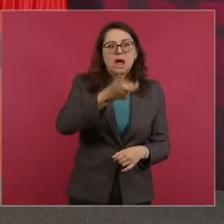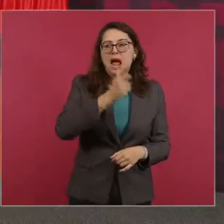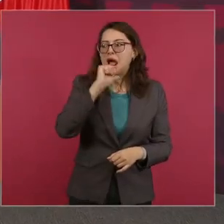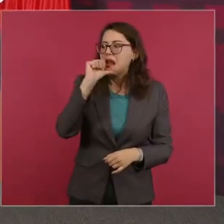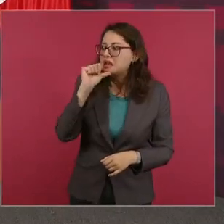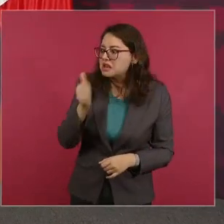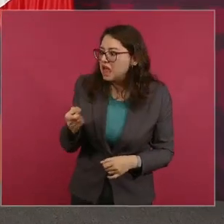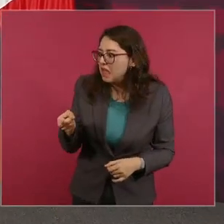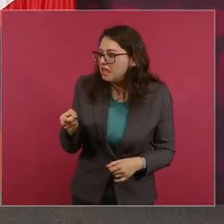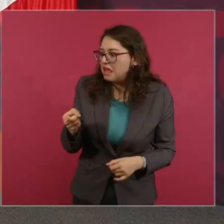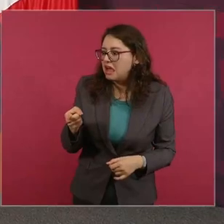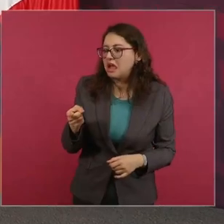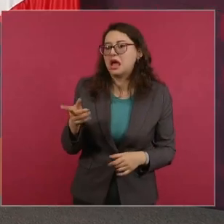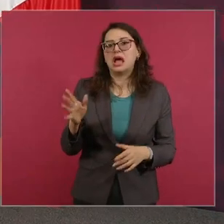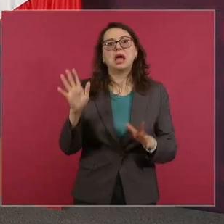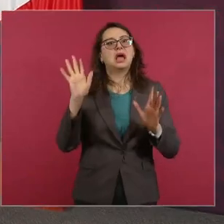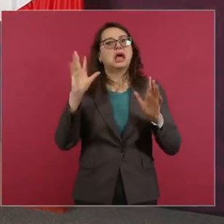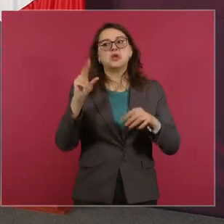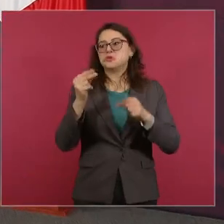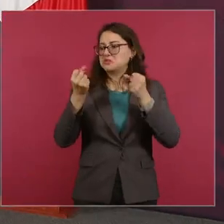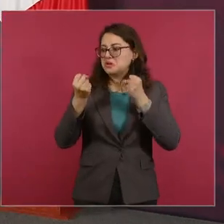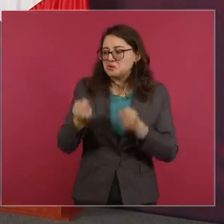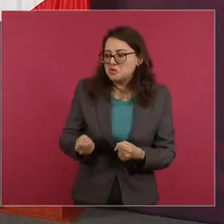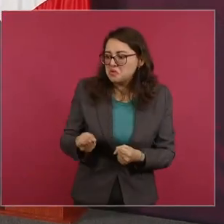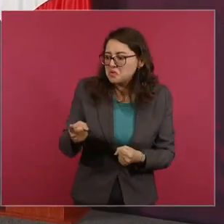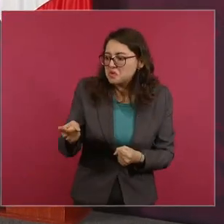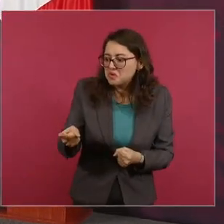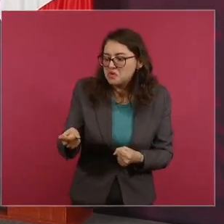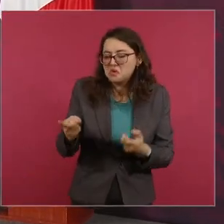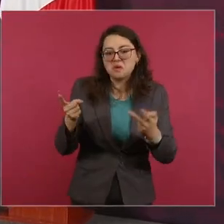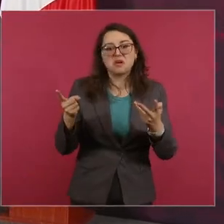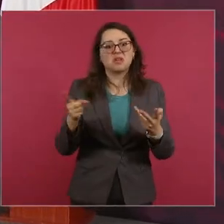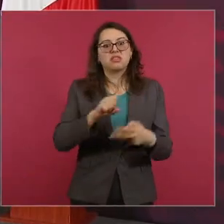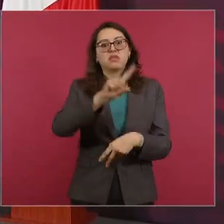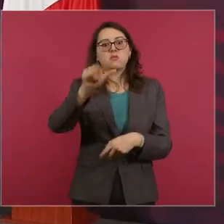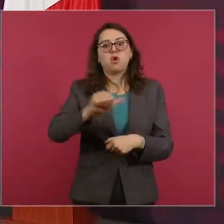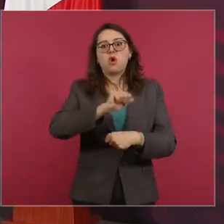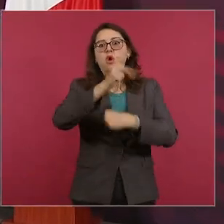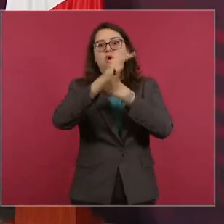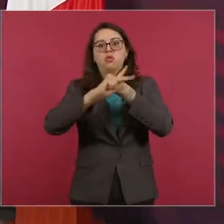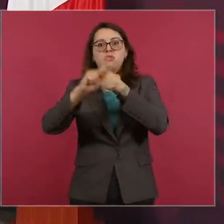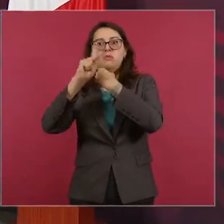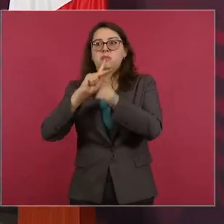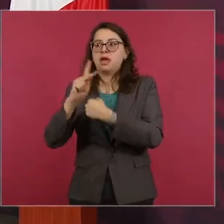como país inseguro y que no vengan las inversiones